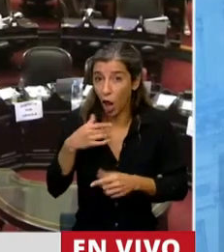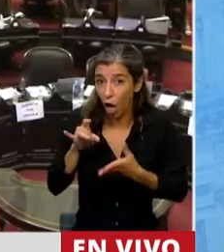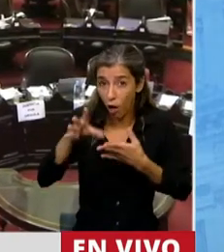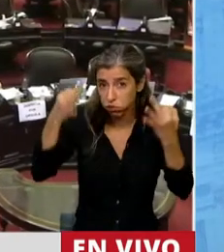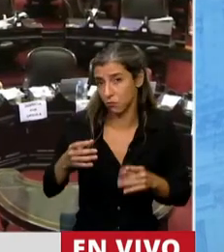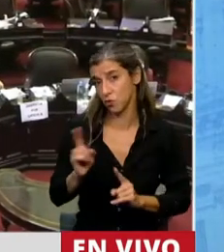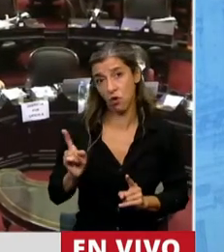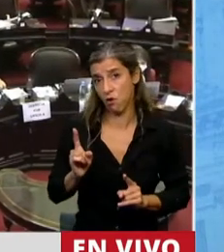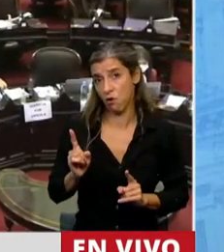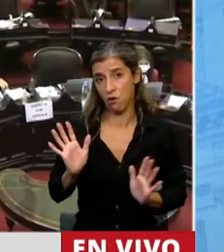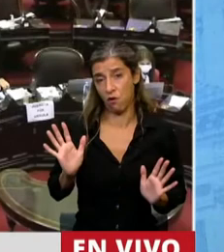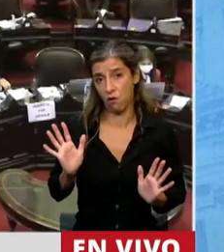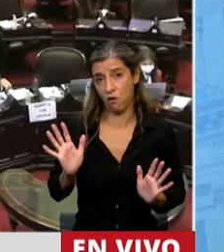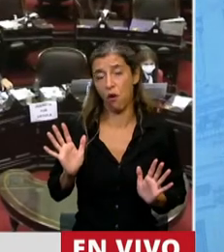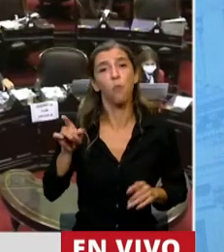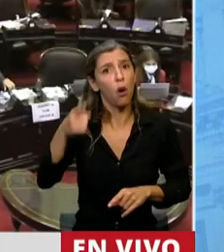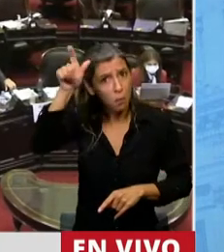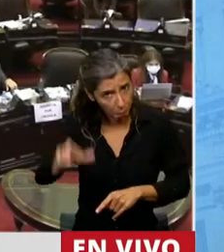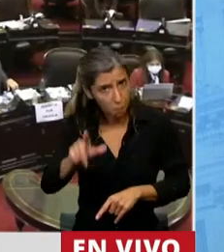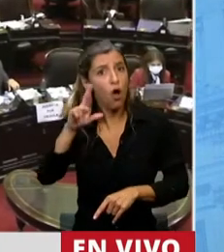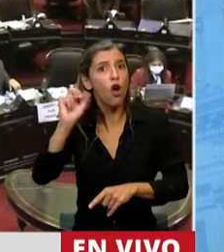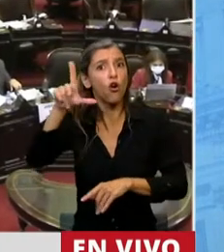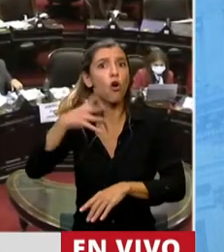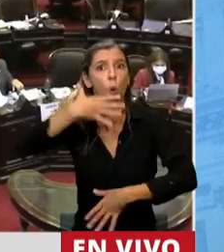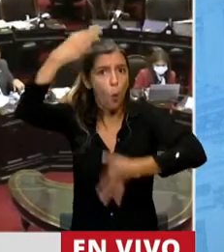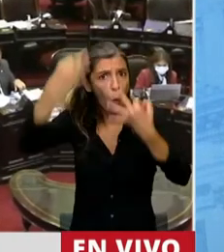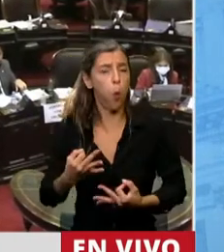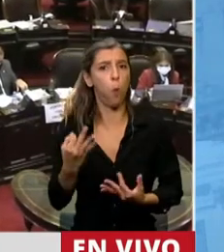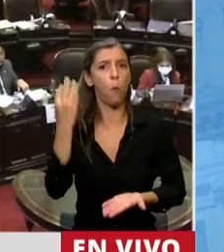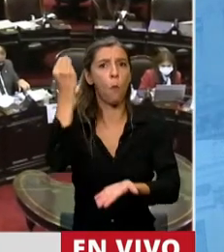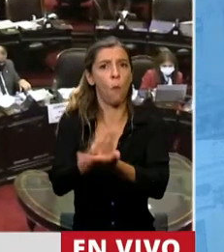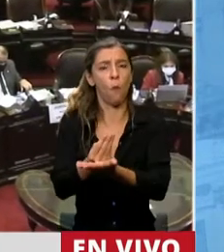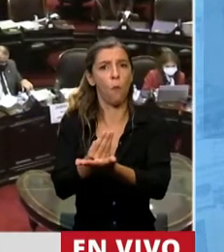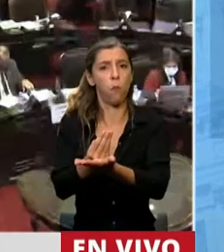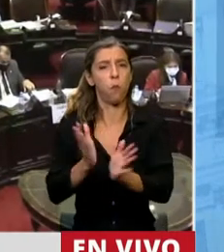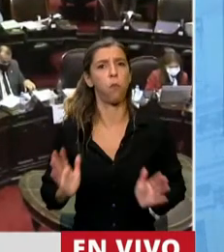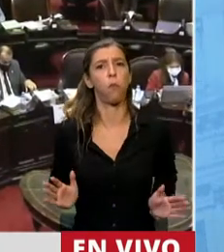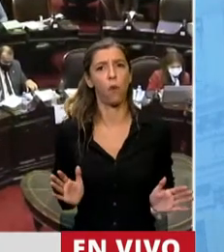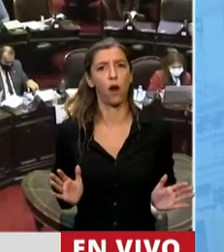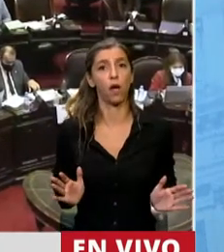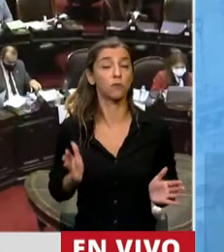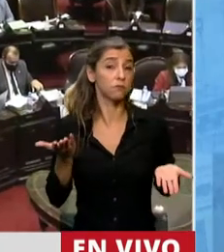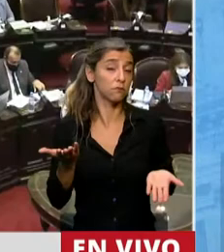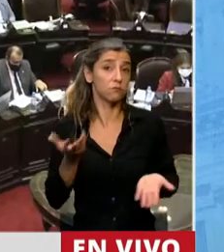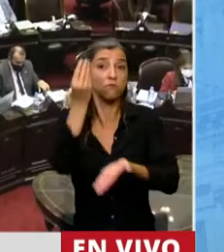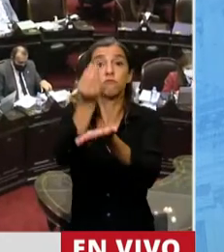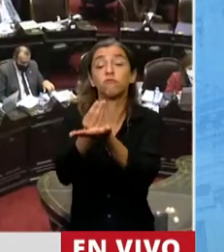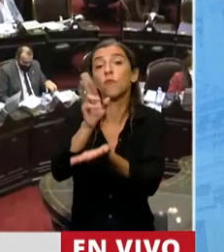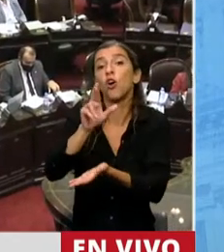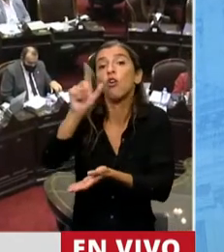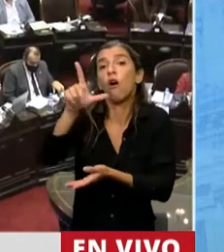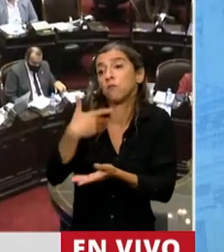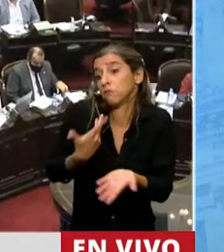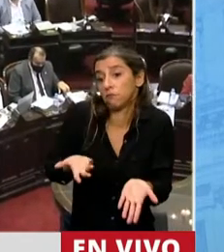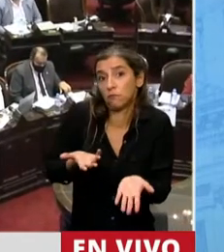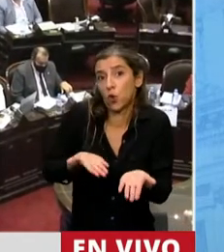ejercido el rol para el cual fue designado como integrante del Poder Judicial, es decir, administrar la justicia en